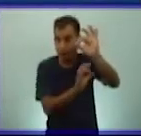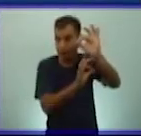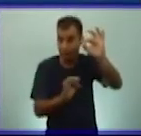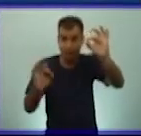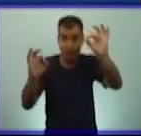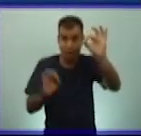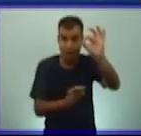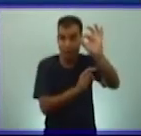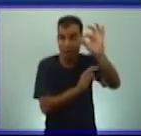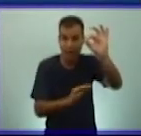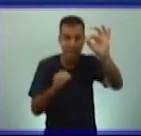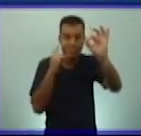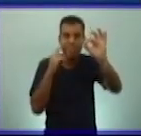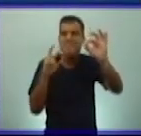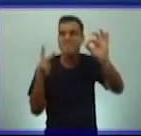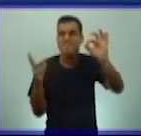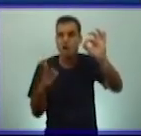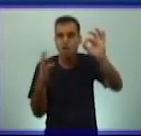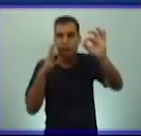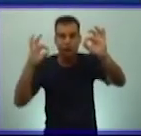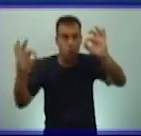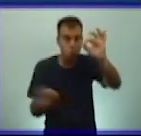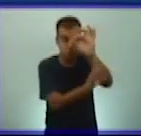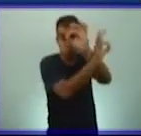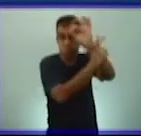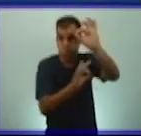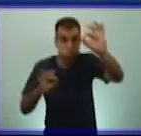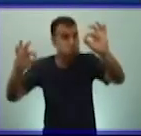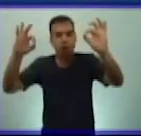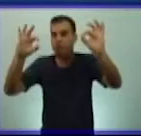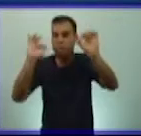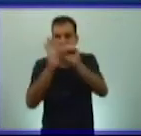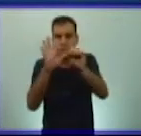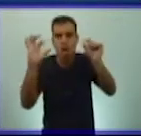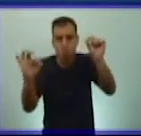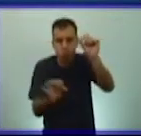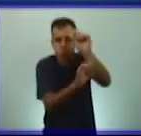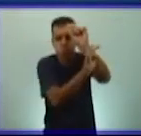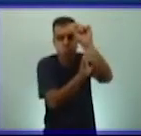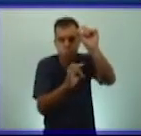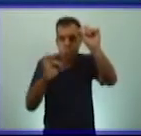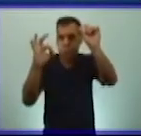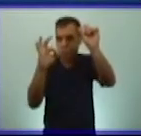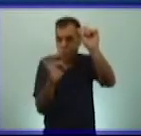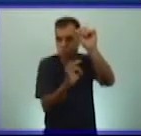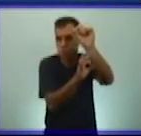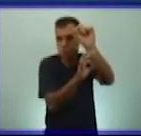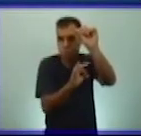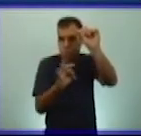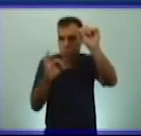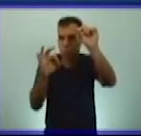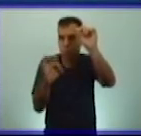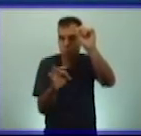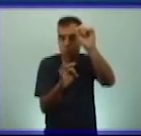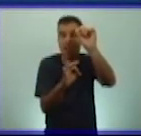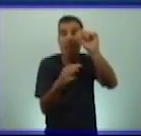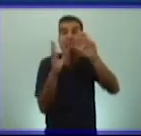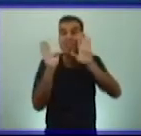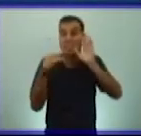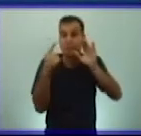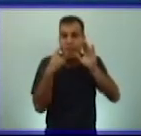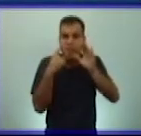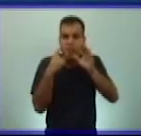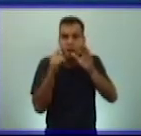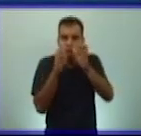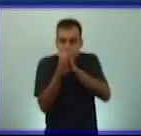y esta disminución de la amplitud la atribuíamos a la fuerza de fricción en el punto de suspensión o con